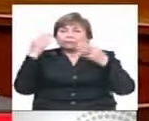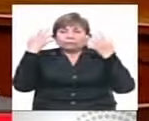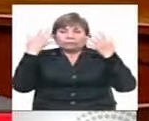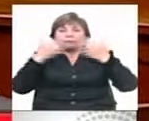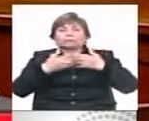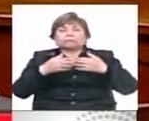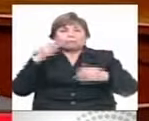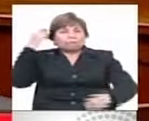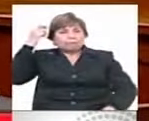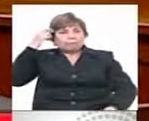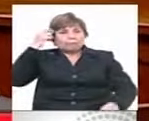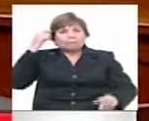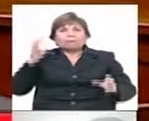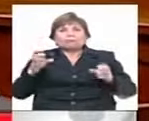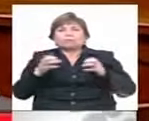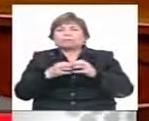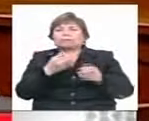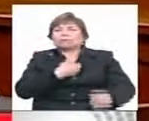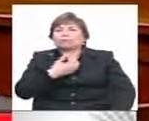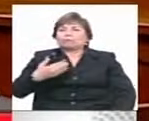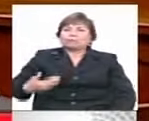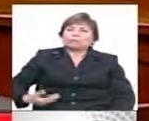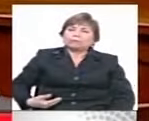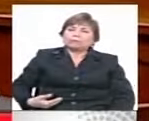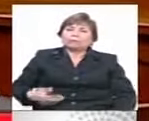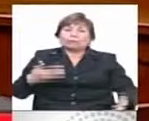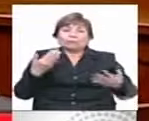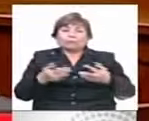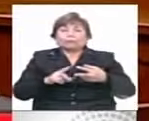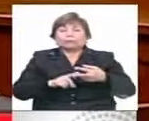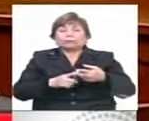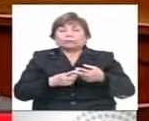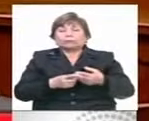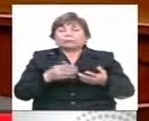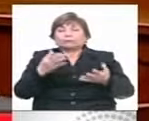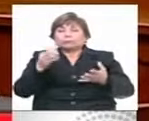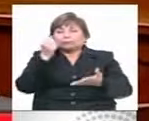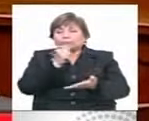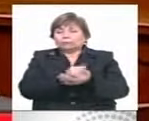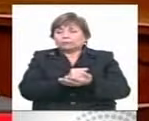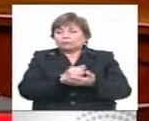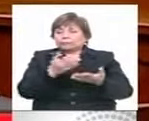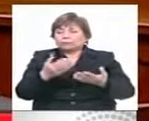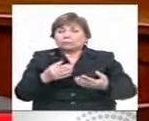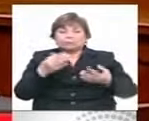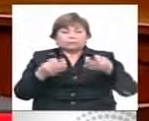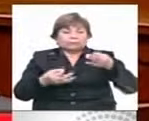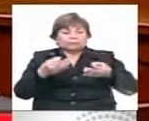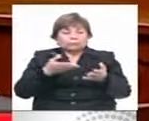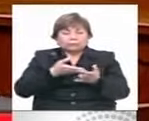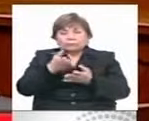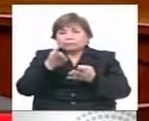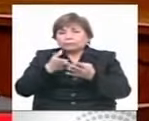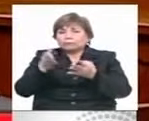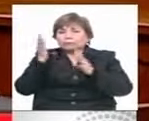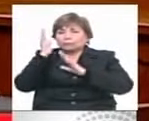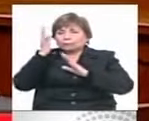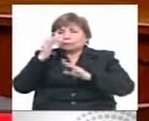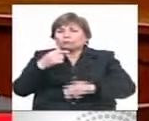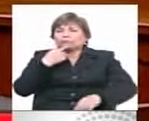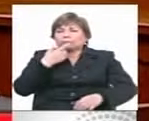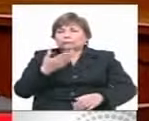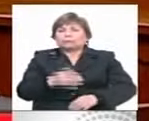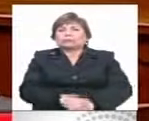torno a la política general del gobierno recientemente aprobada y publicada y cuyas medidas expondré a